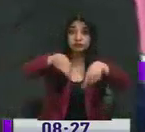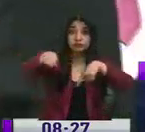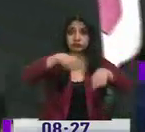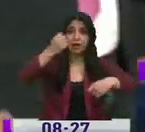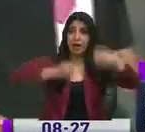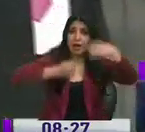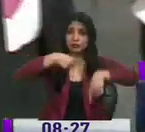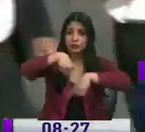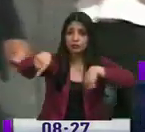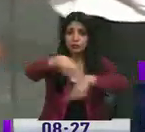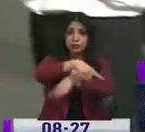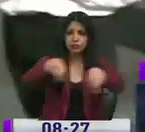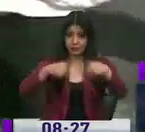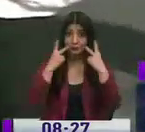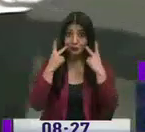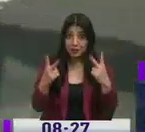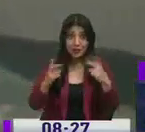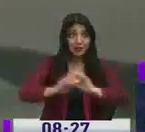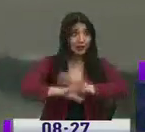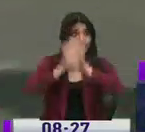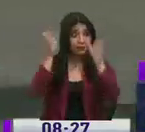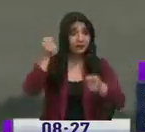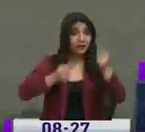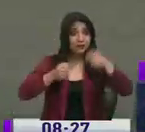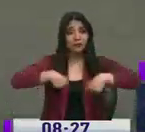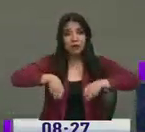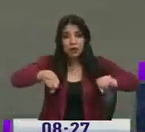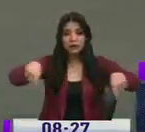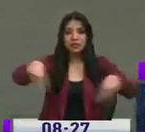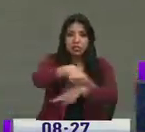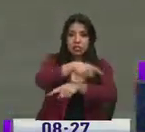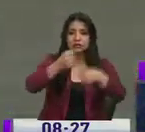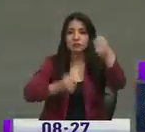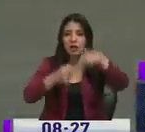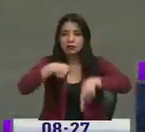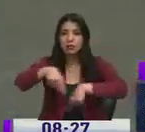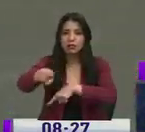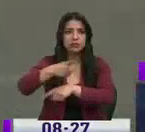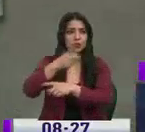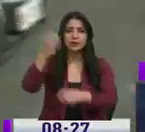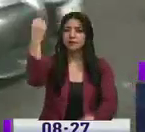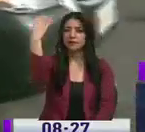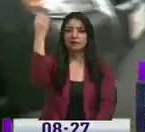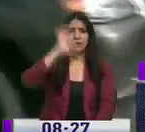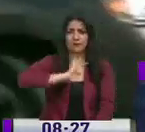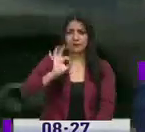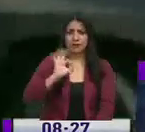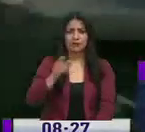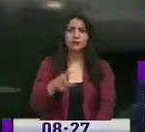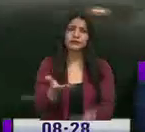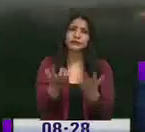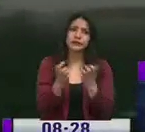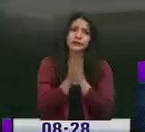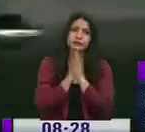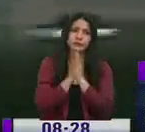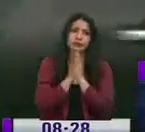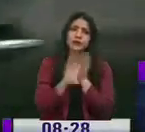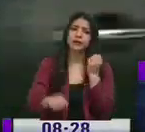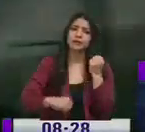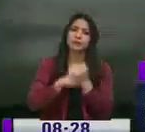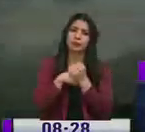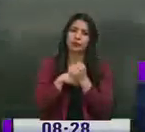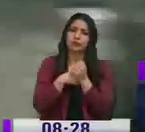el cruce, más que todo, de vehículos. No hay un semáforo para respetar y queremos el apoyo de ustedes mediante el